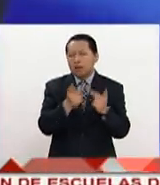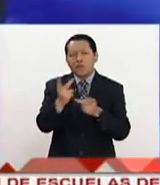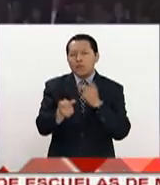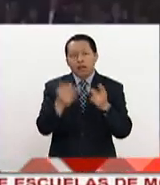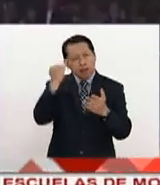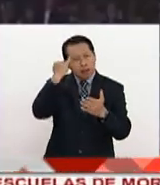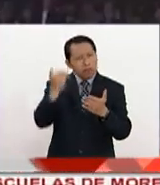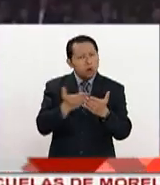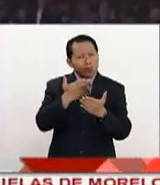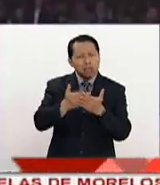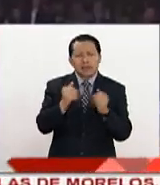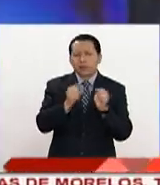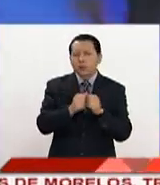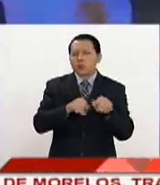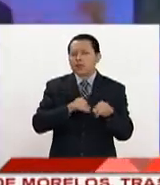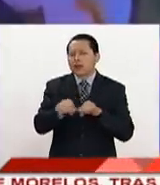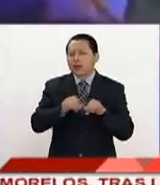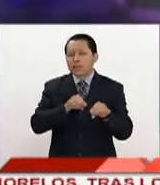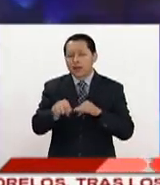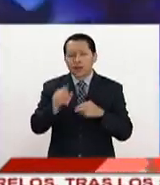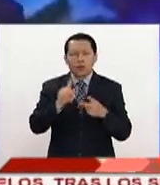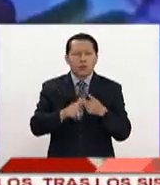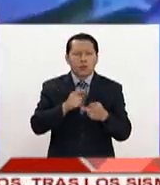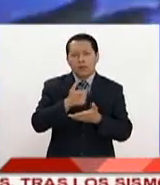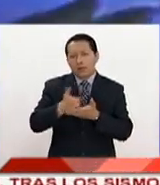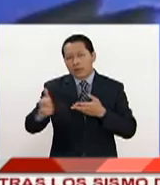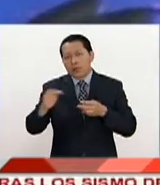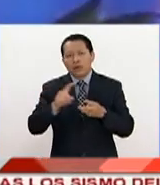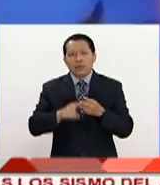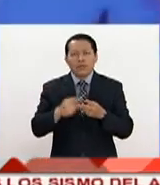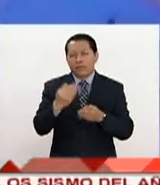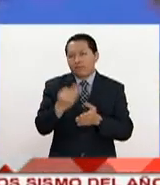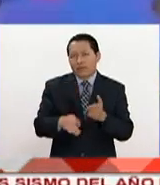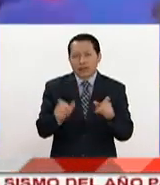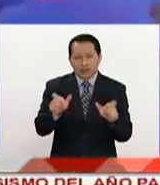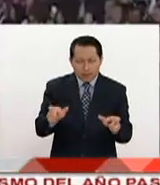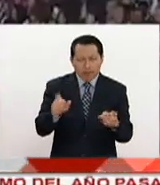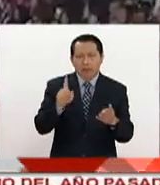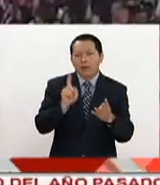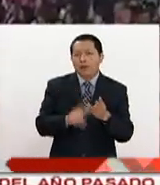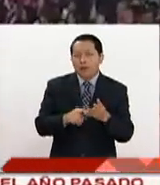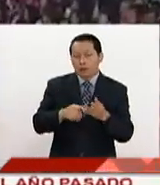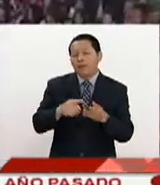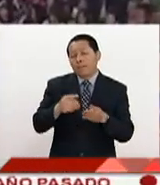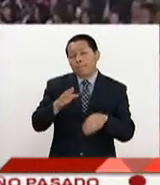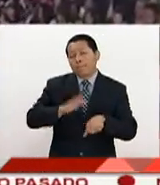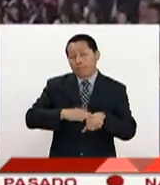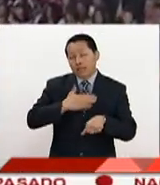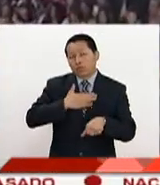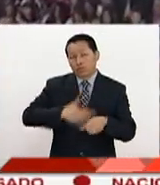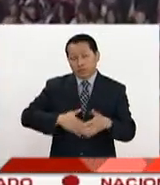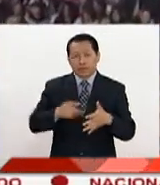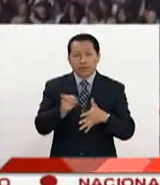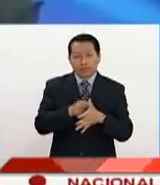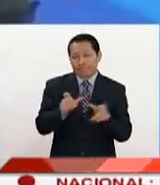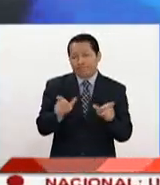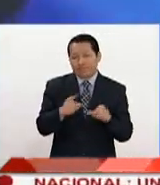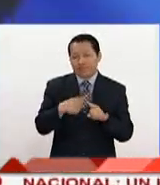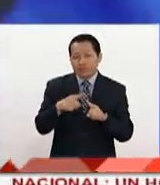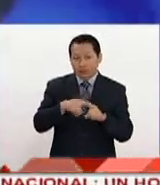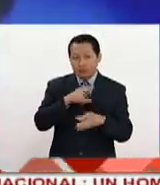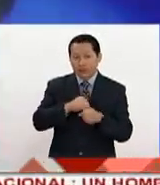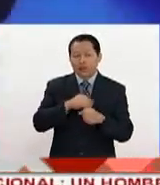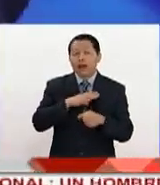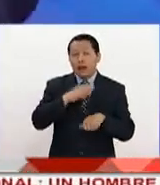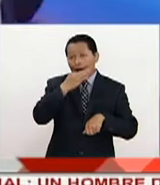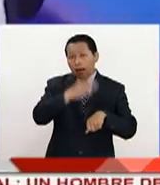propuestas relacionadas con el empleo, los salarios, la inseguridad, la impartición de justicia y el combate a la corrupción. Hizo un llamado a los jóvenes a cambiar la